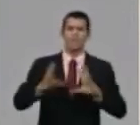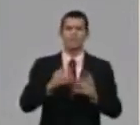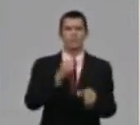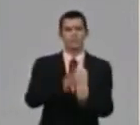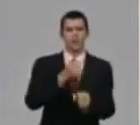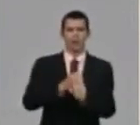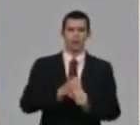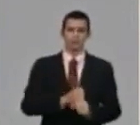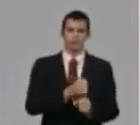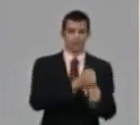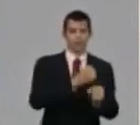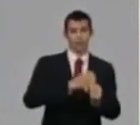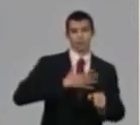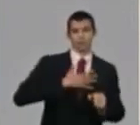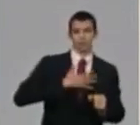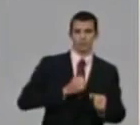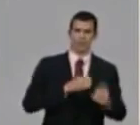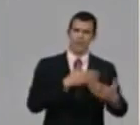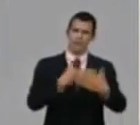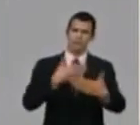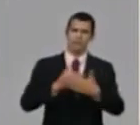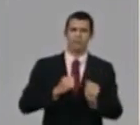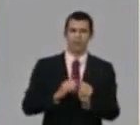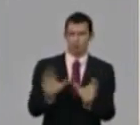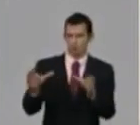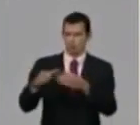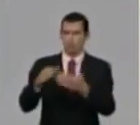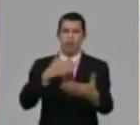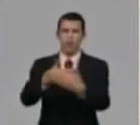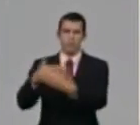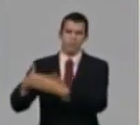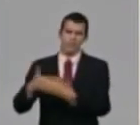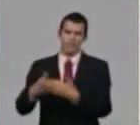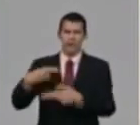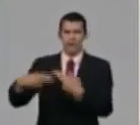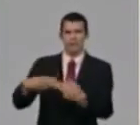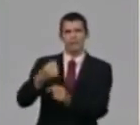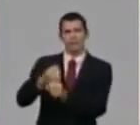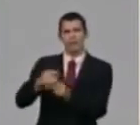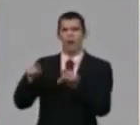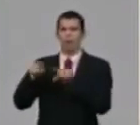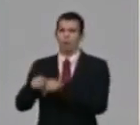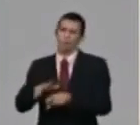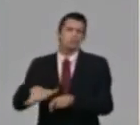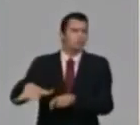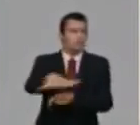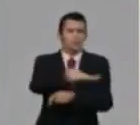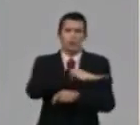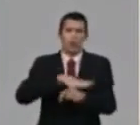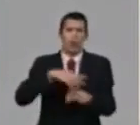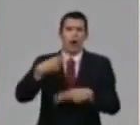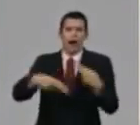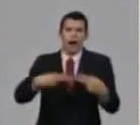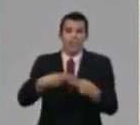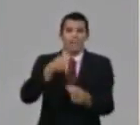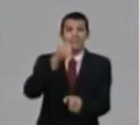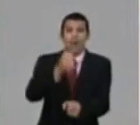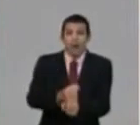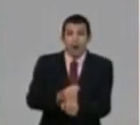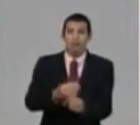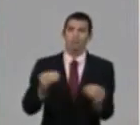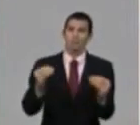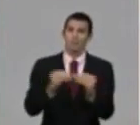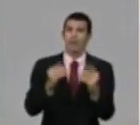unidades presupuestadas, en tener una mejor administración de los recursos que se les sitúan para desarrollar su actividad. El presupuesto en estos momentos está viviendo